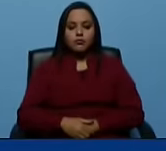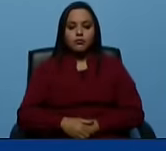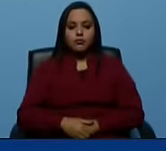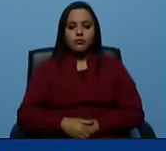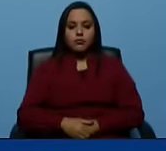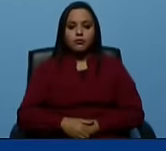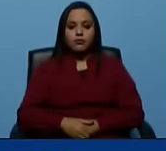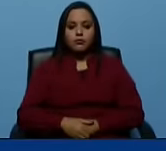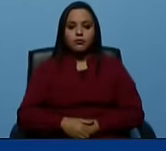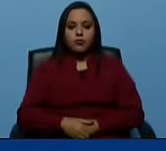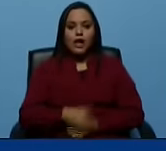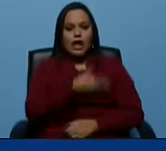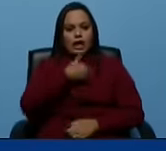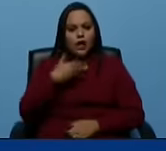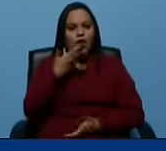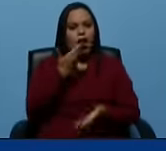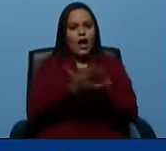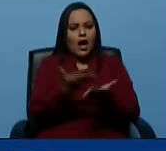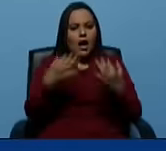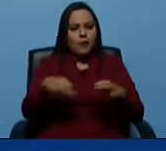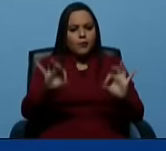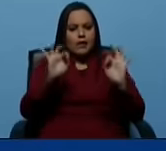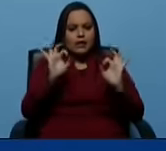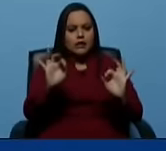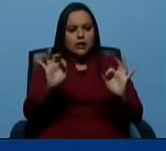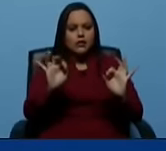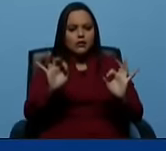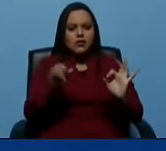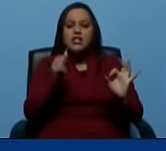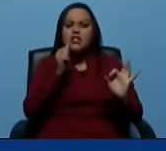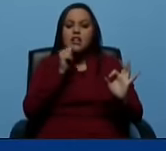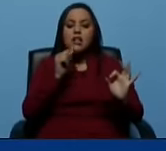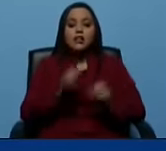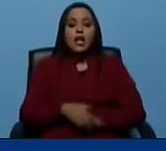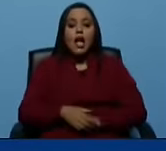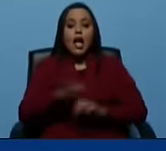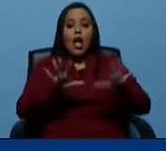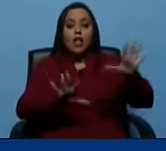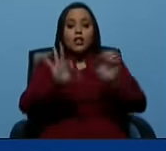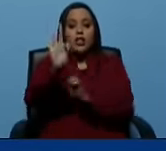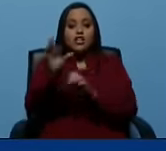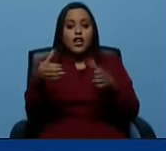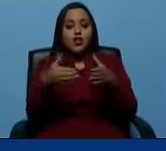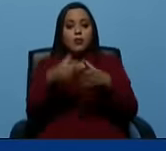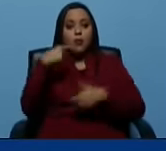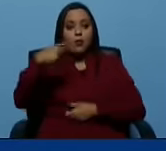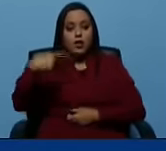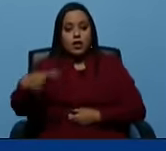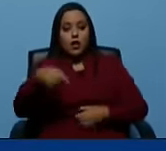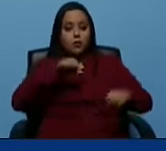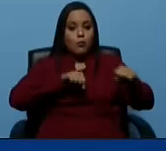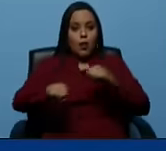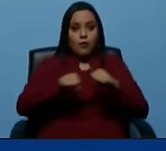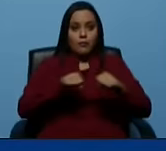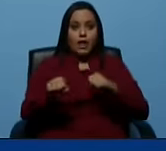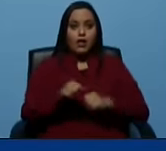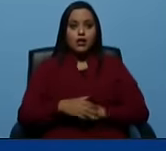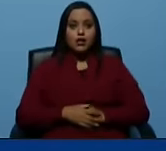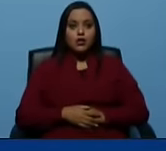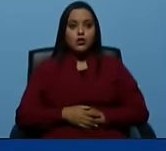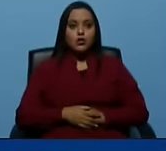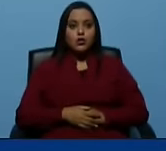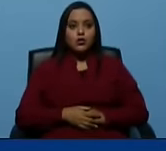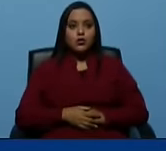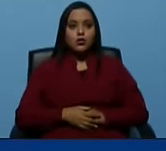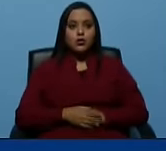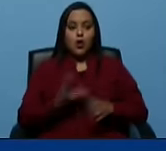Quiero agradecer de manera muy especial a los 13 partidos políticos y movimientos que